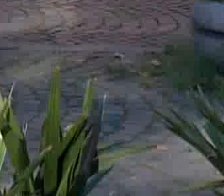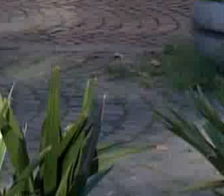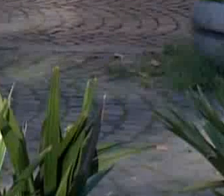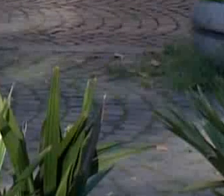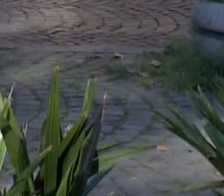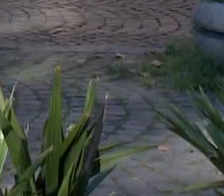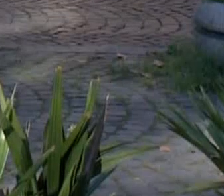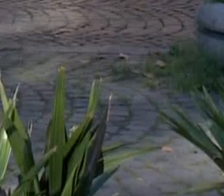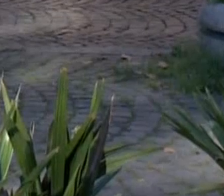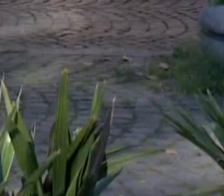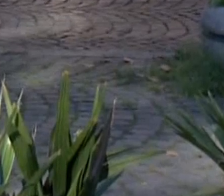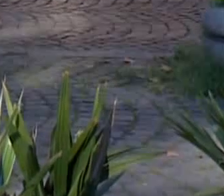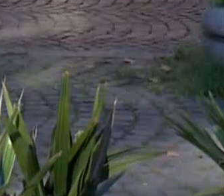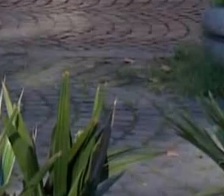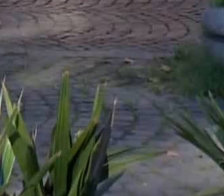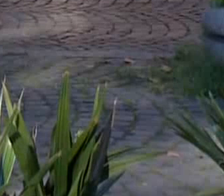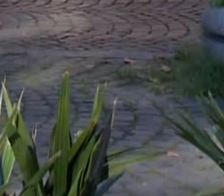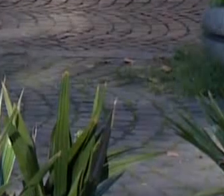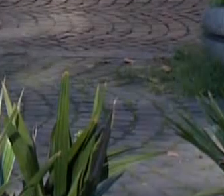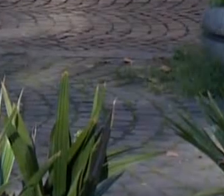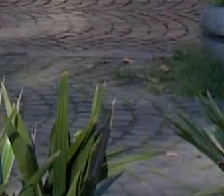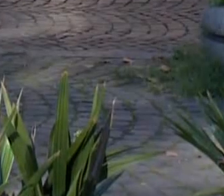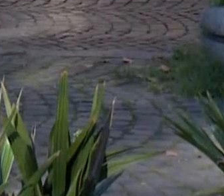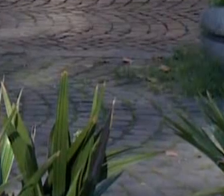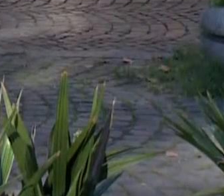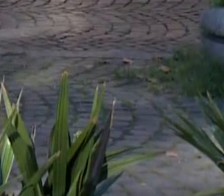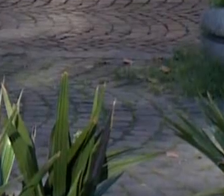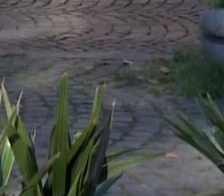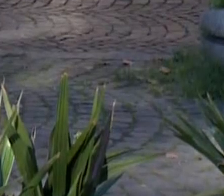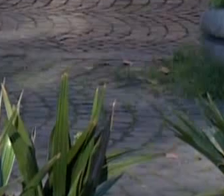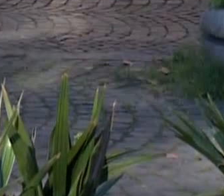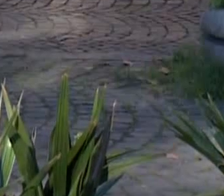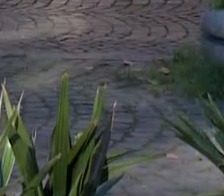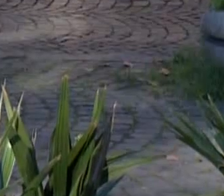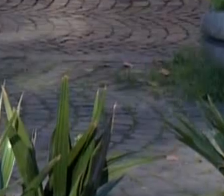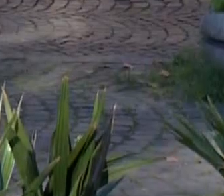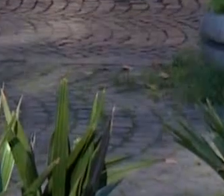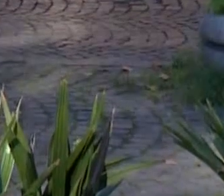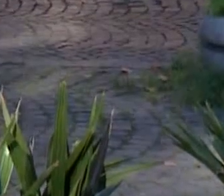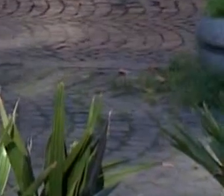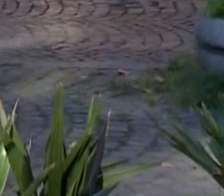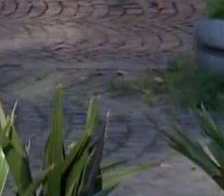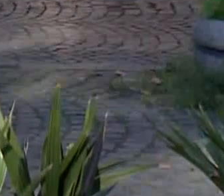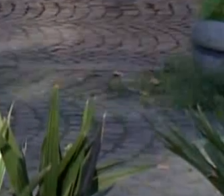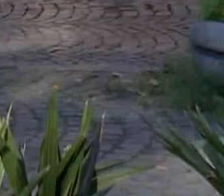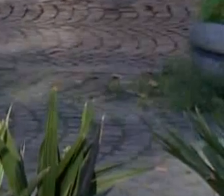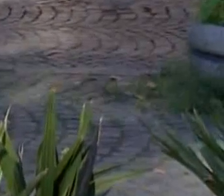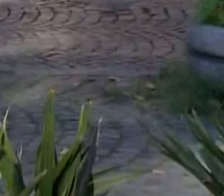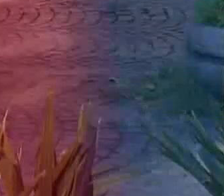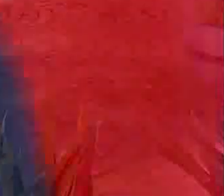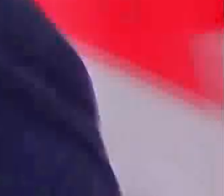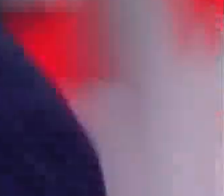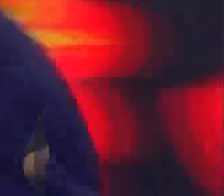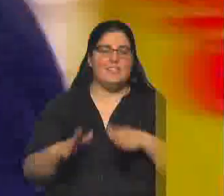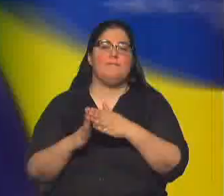buenos días televisión pública noticias desde roma donde ya ha comenzado la cumbre del g20 donde el